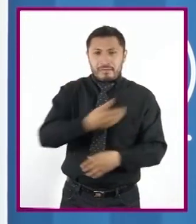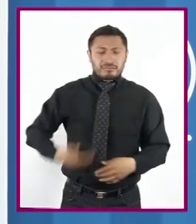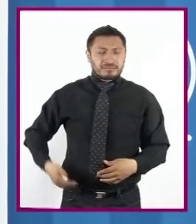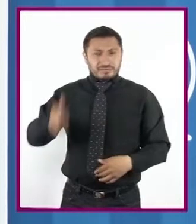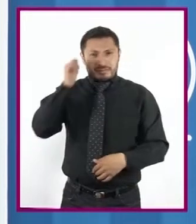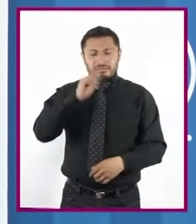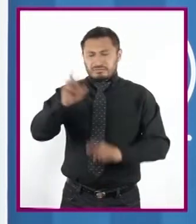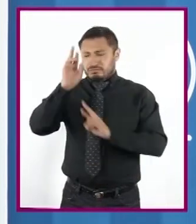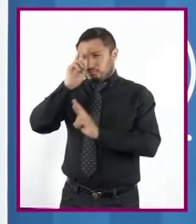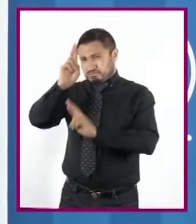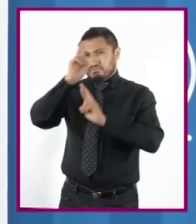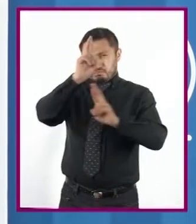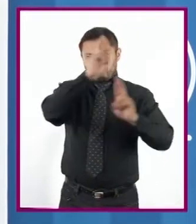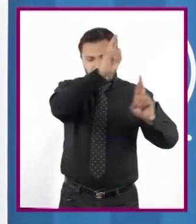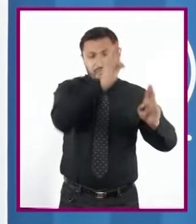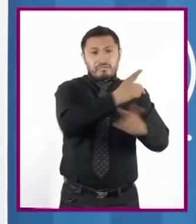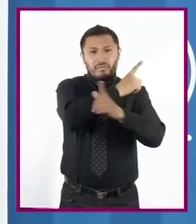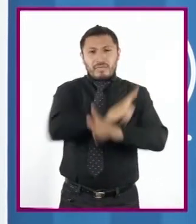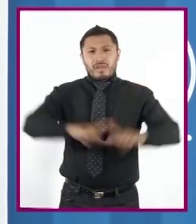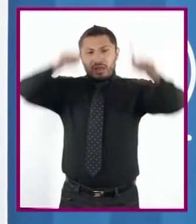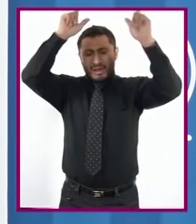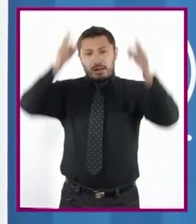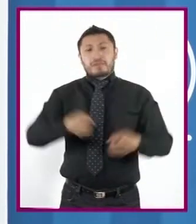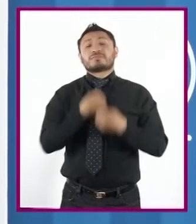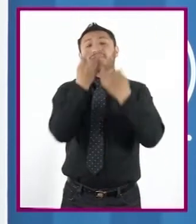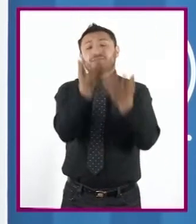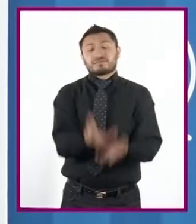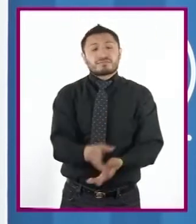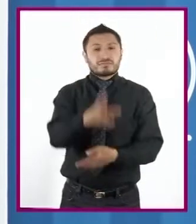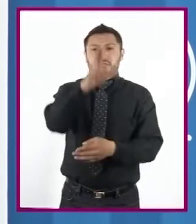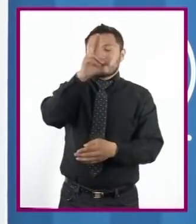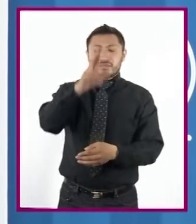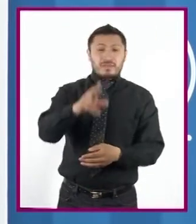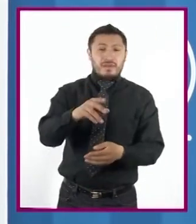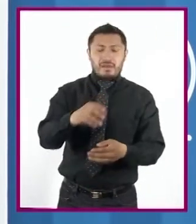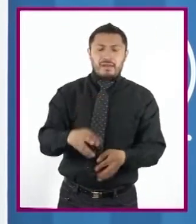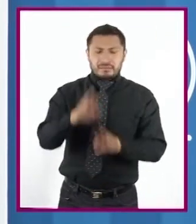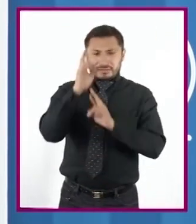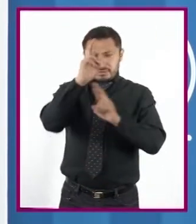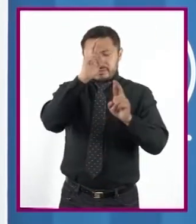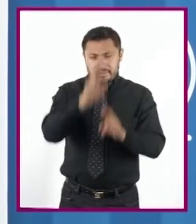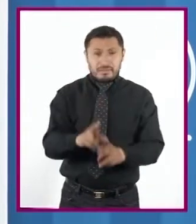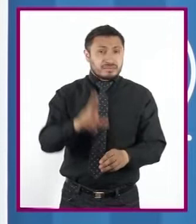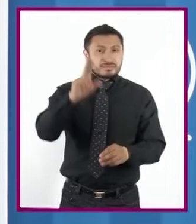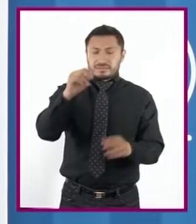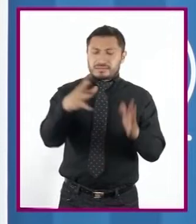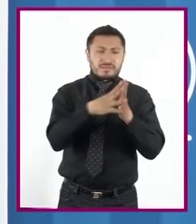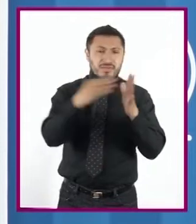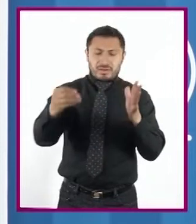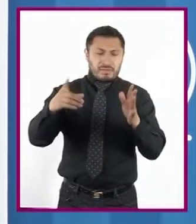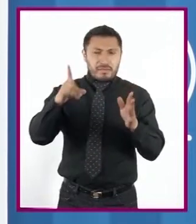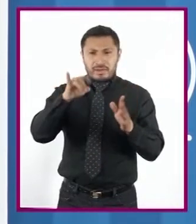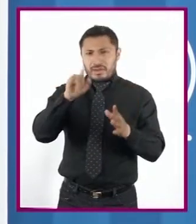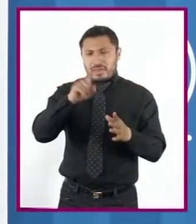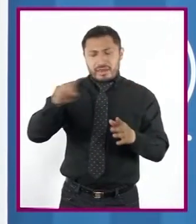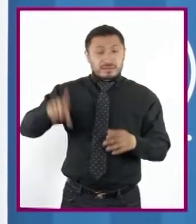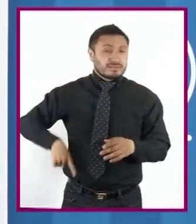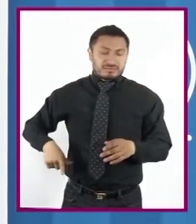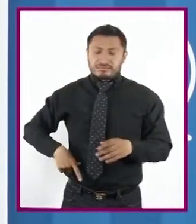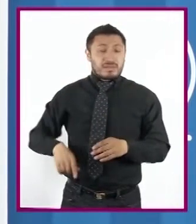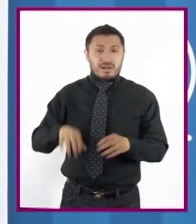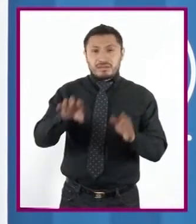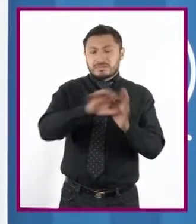mostró respetuoso de la libre expresión y se oponía firmemente a repetir las conductas propias del porfirismo, como